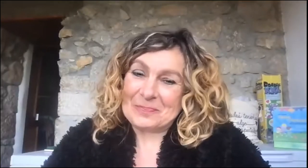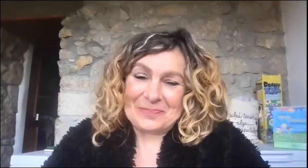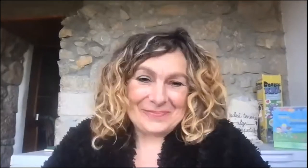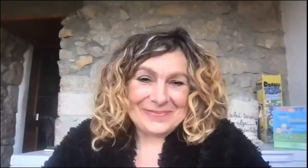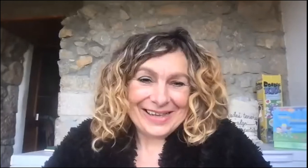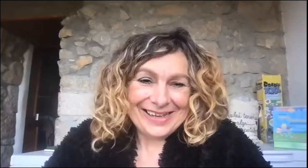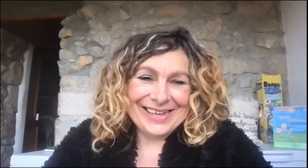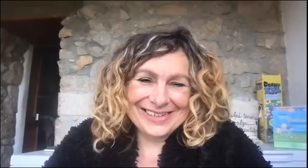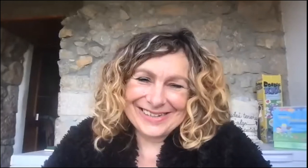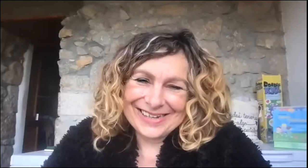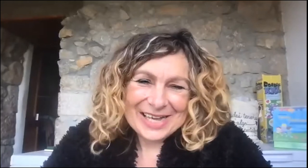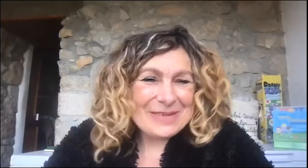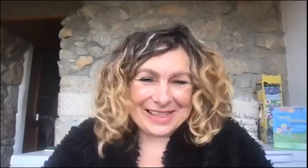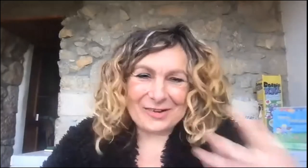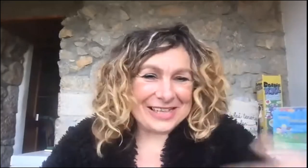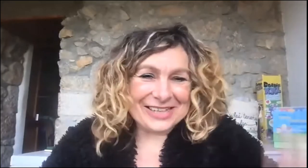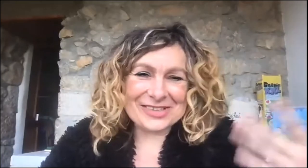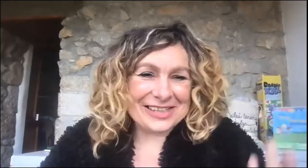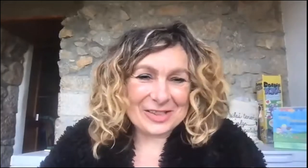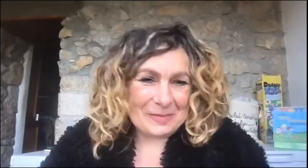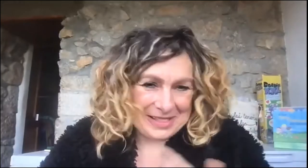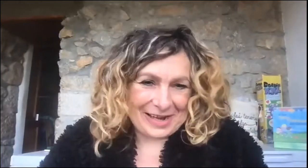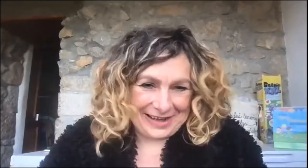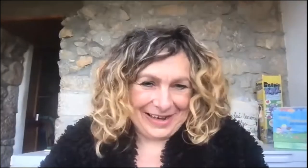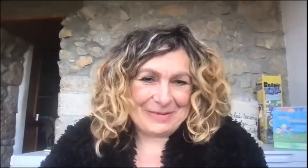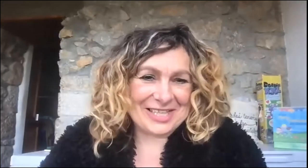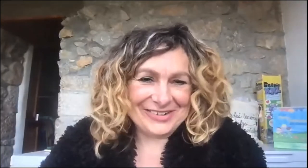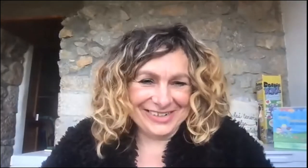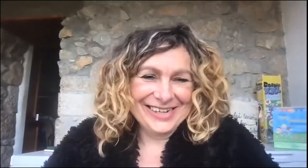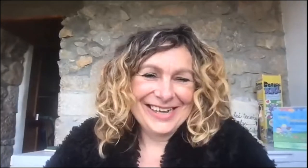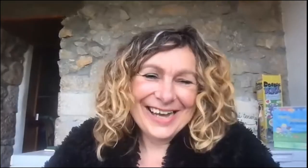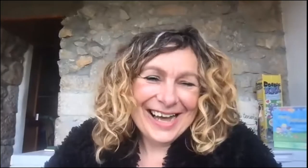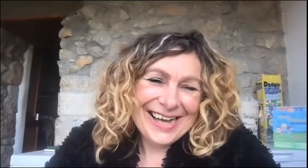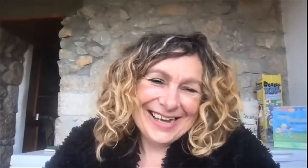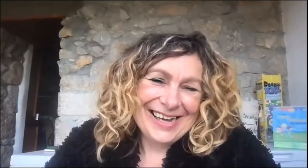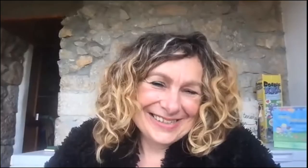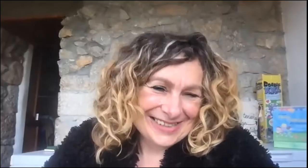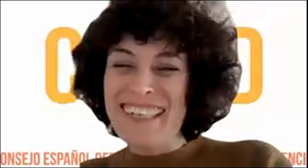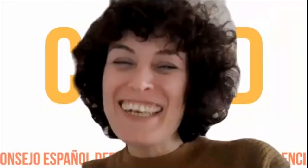no, me sigo extendiendo, me entra la pasión.